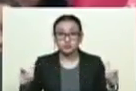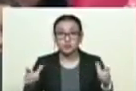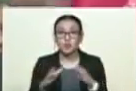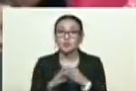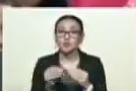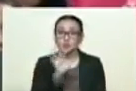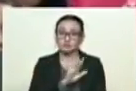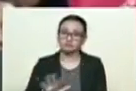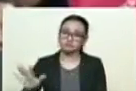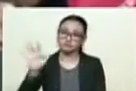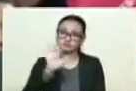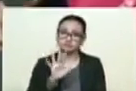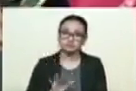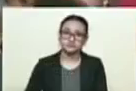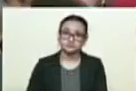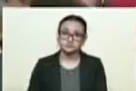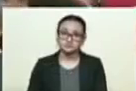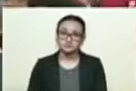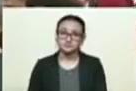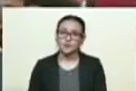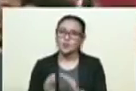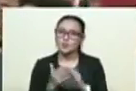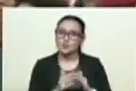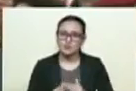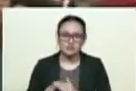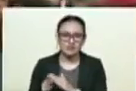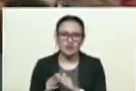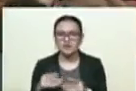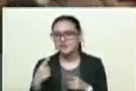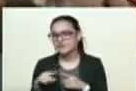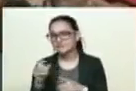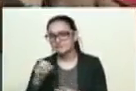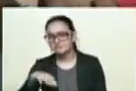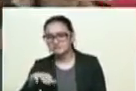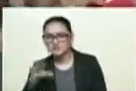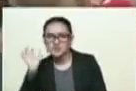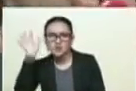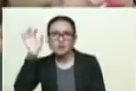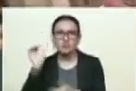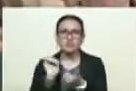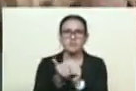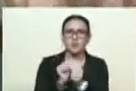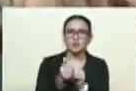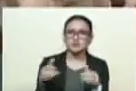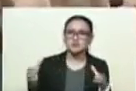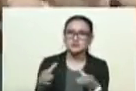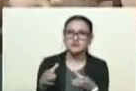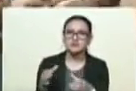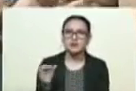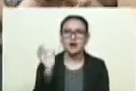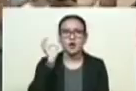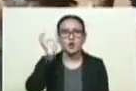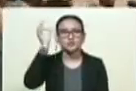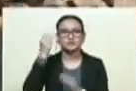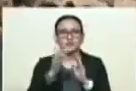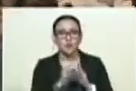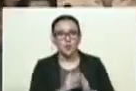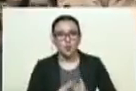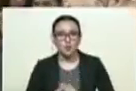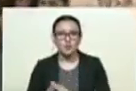el territorio. Comunidades, canchas deportivas, consejos